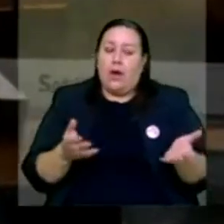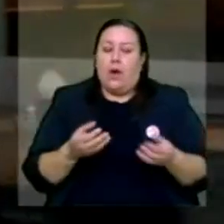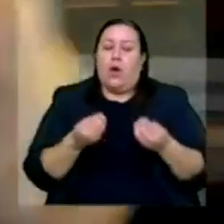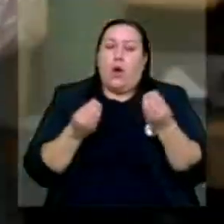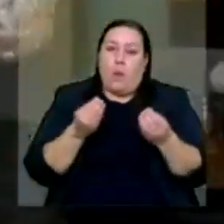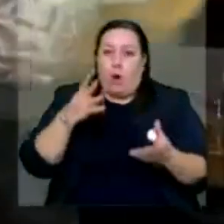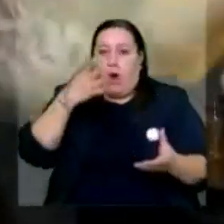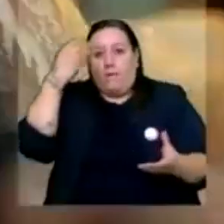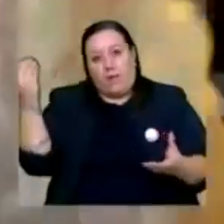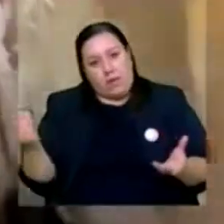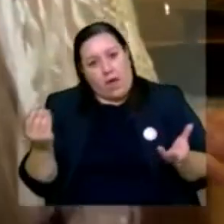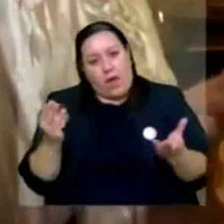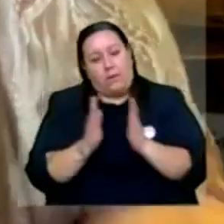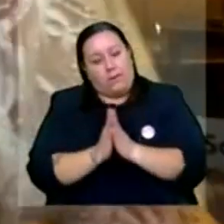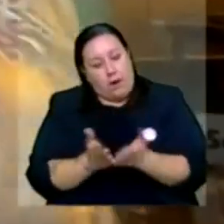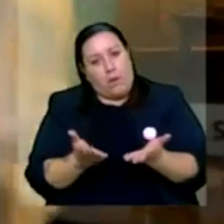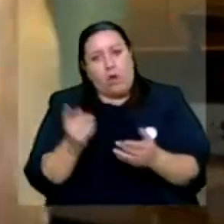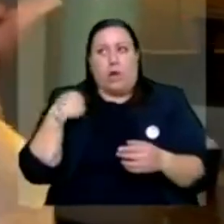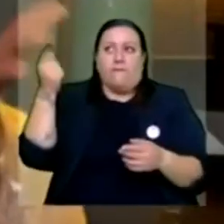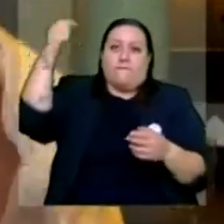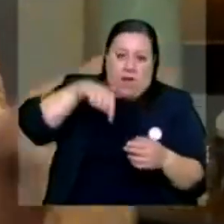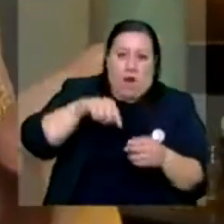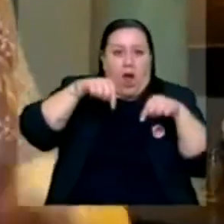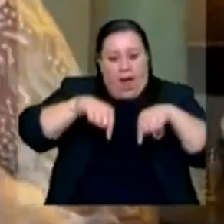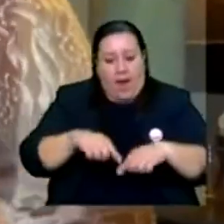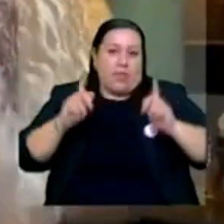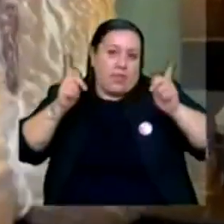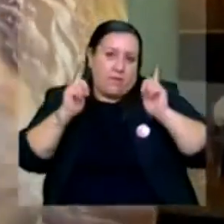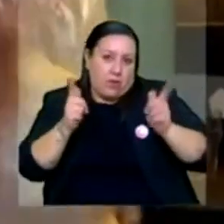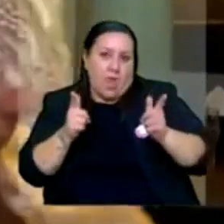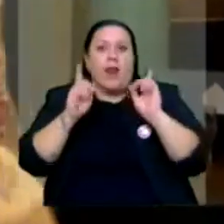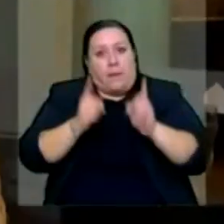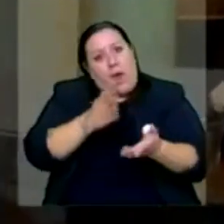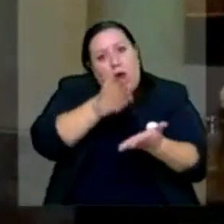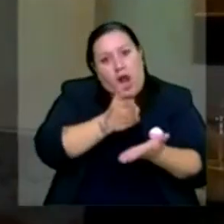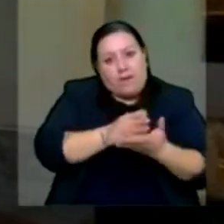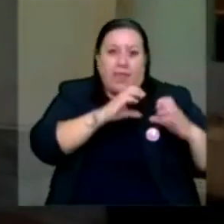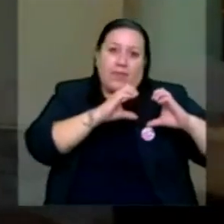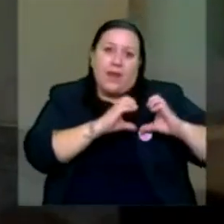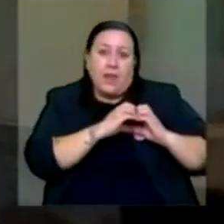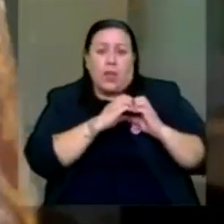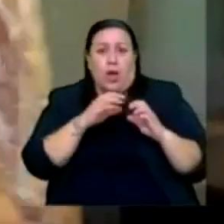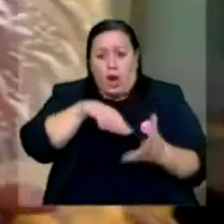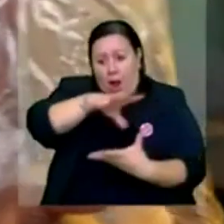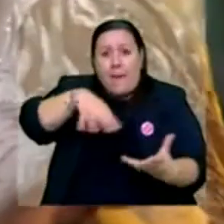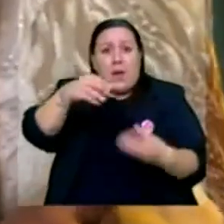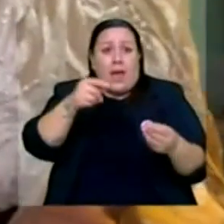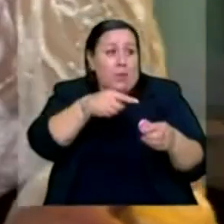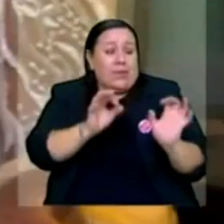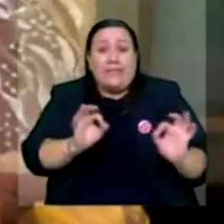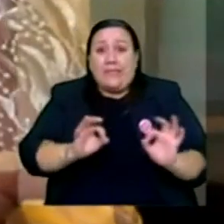Venir hoy a Cordon Beer, a pasar la bomba, a aportar para la Teletón, para sumar un montón de alegría y magia, y vos sin el